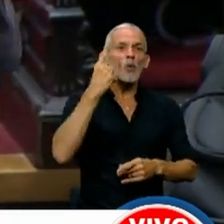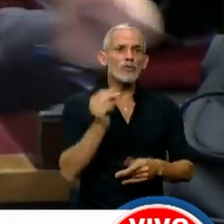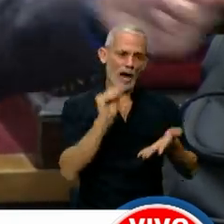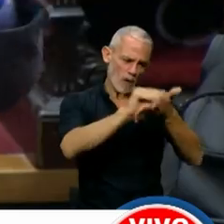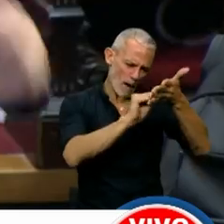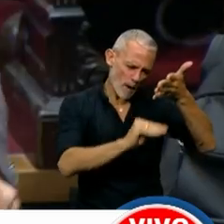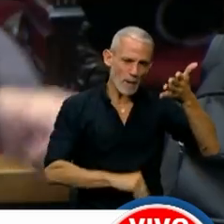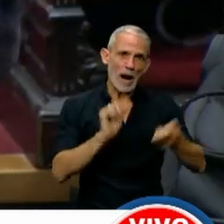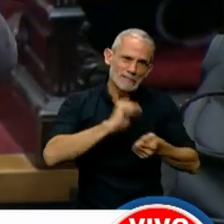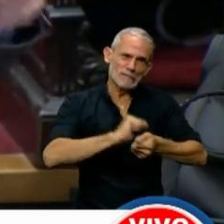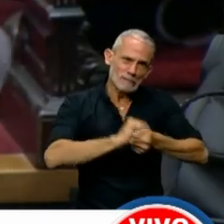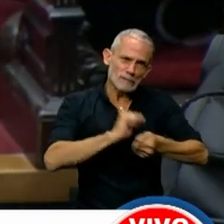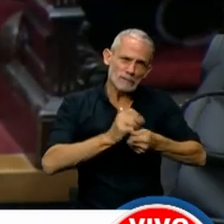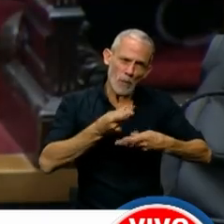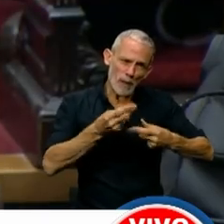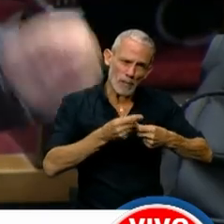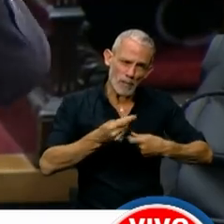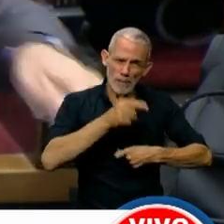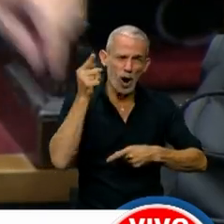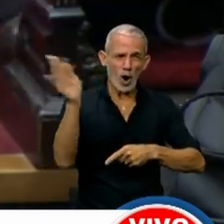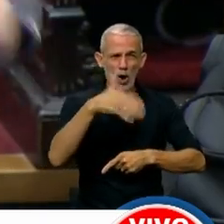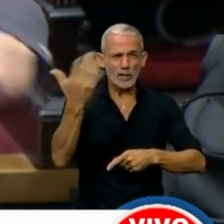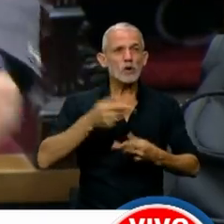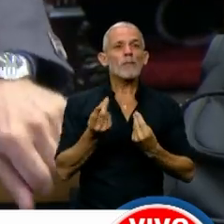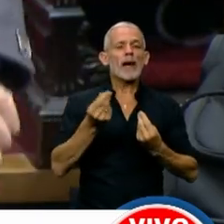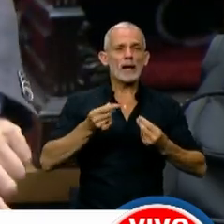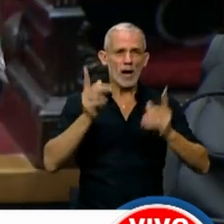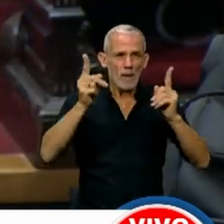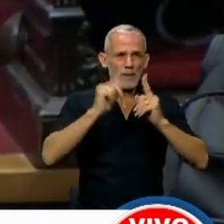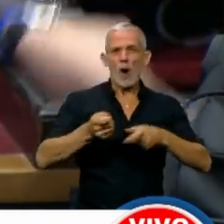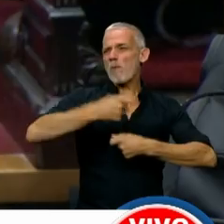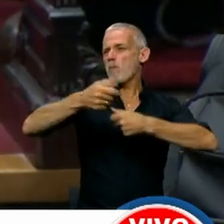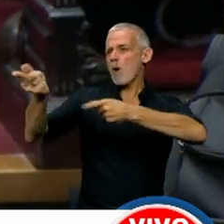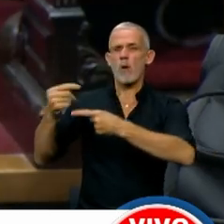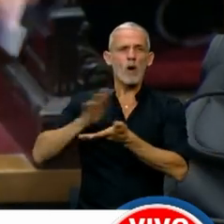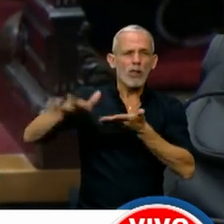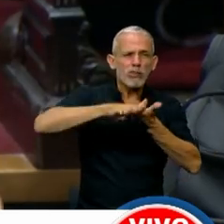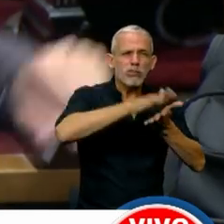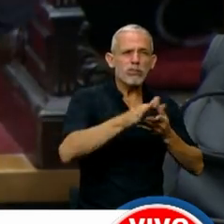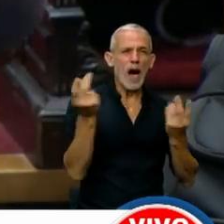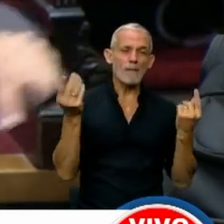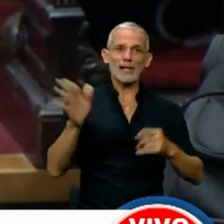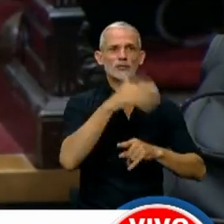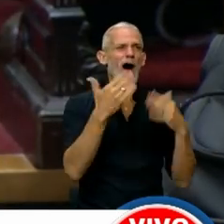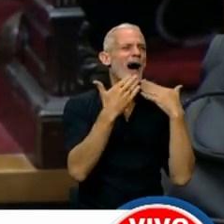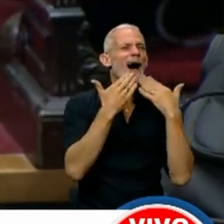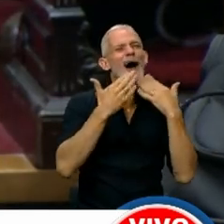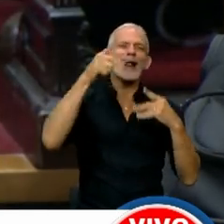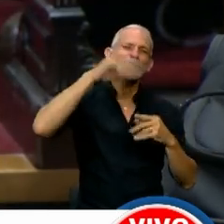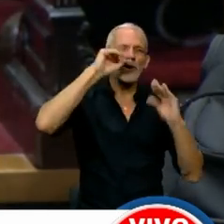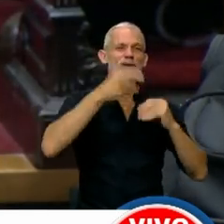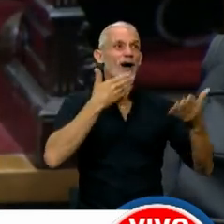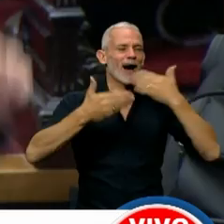maquinita y maquinita contra todos los argentinos para financiar la piñata kirchnerista que todo el mundo está agradeciendo y que van a armar esta